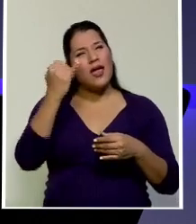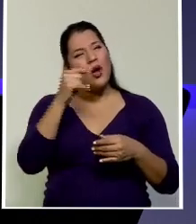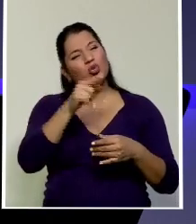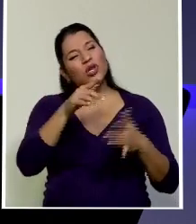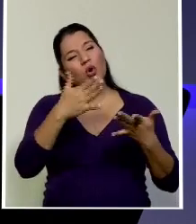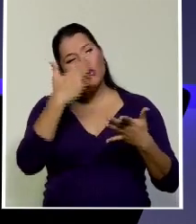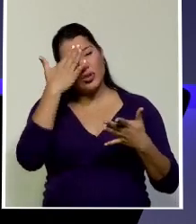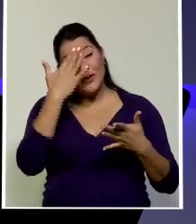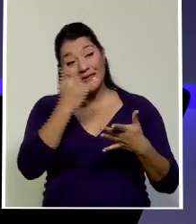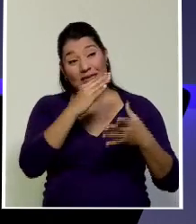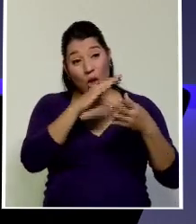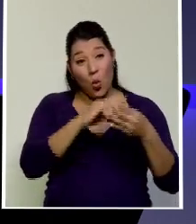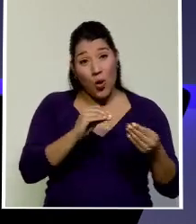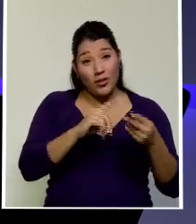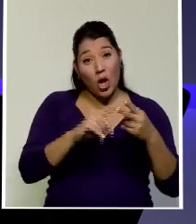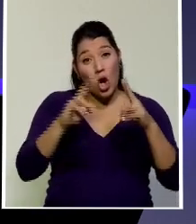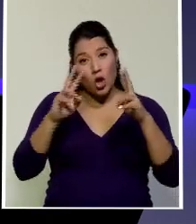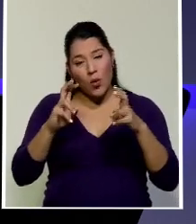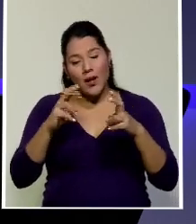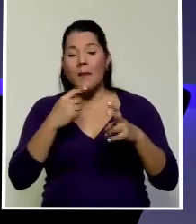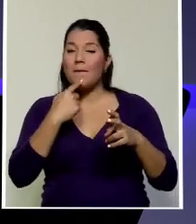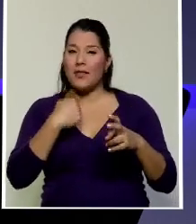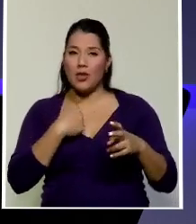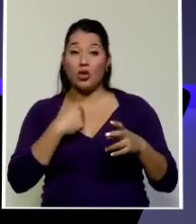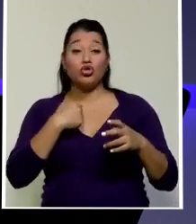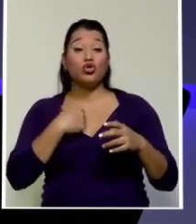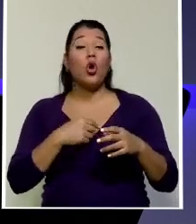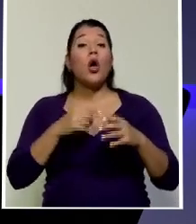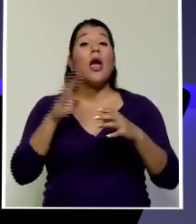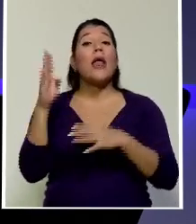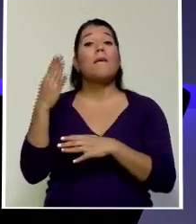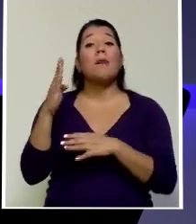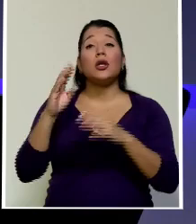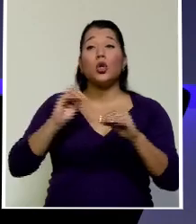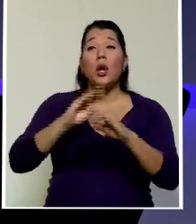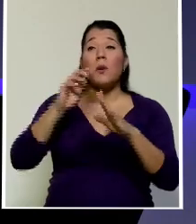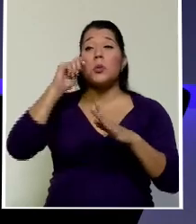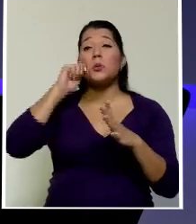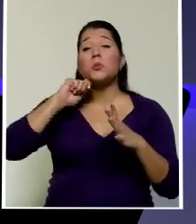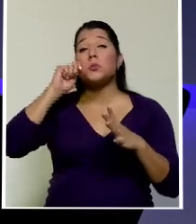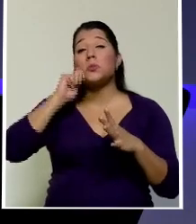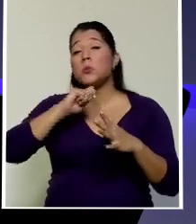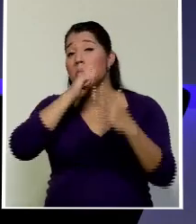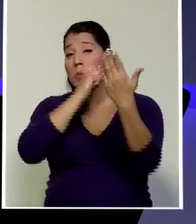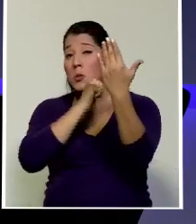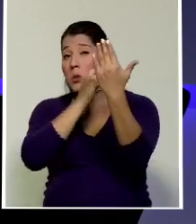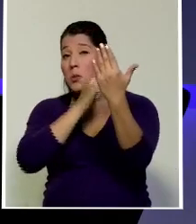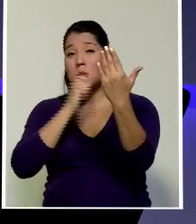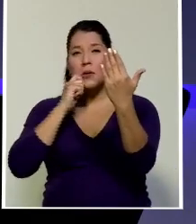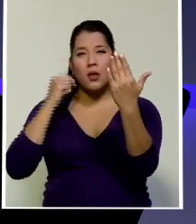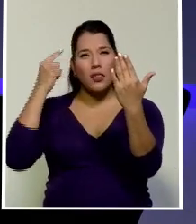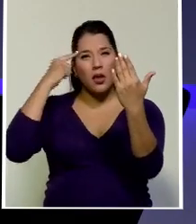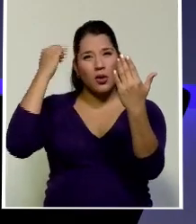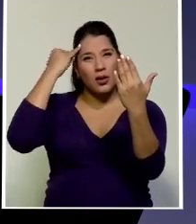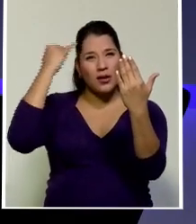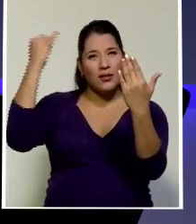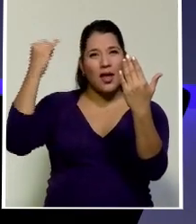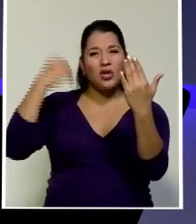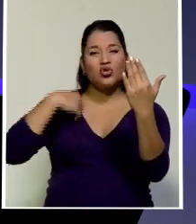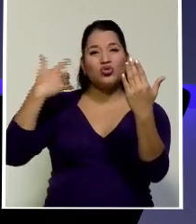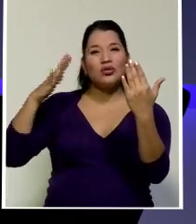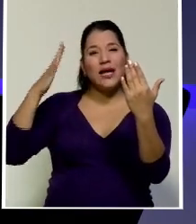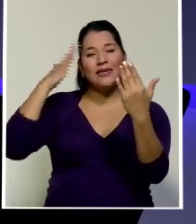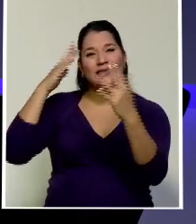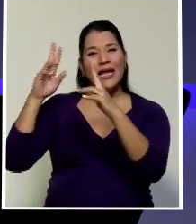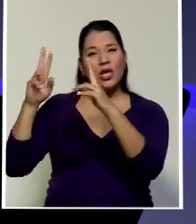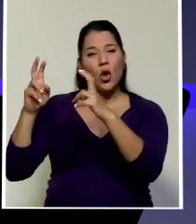me respondió, estoy en el baño en la mañana, afeitándome, pasándome la máquina de afeitar, tengo una idea y sé que es una novela,